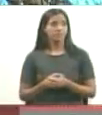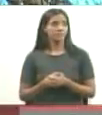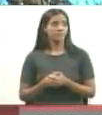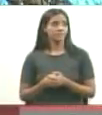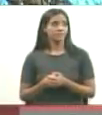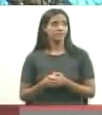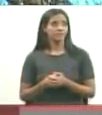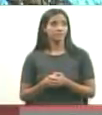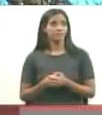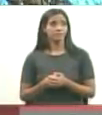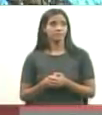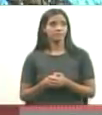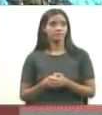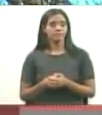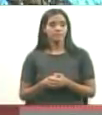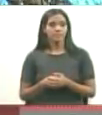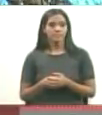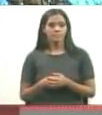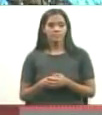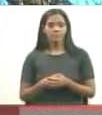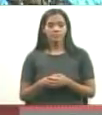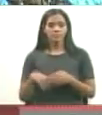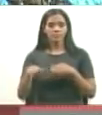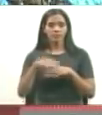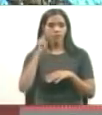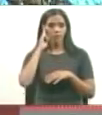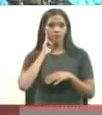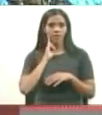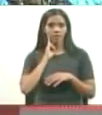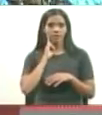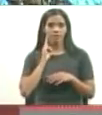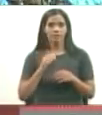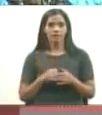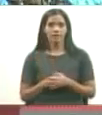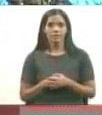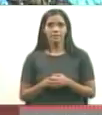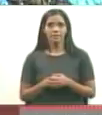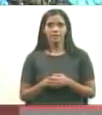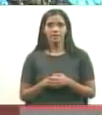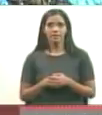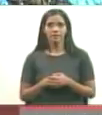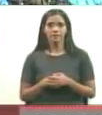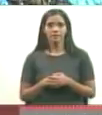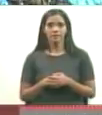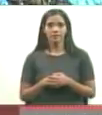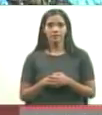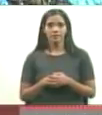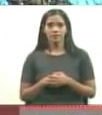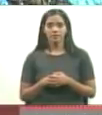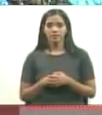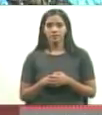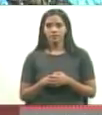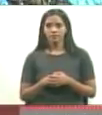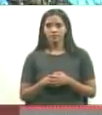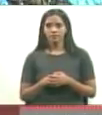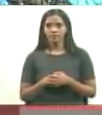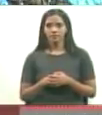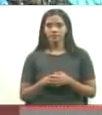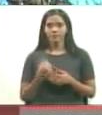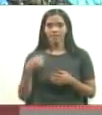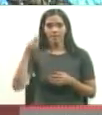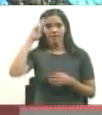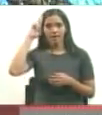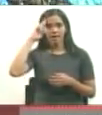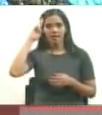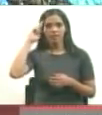le dije a algunos que me iba a reunir en la Plaza Bolívar, pero me dice, no, va en la Plaza Bolívar, no, nos van a matar. Tiene razón, pues. Tiene razón, mientras